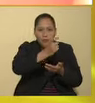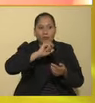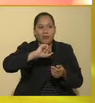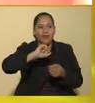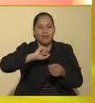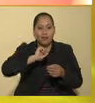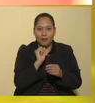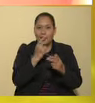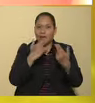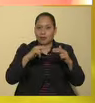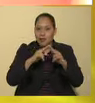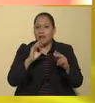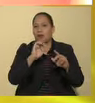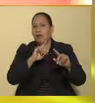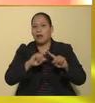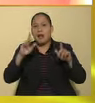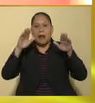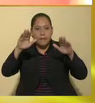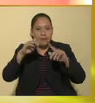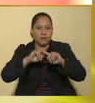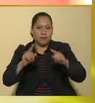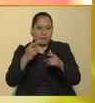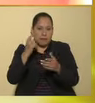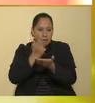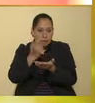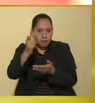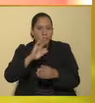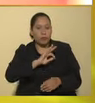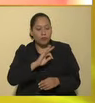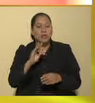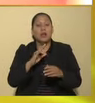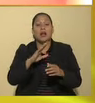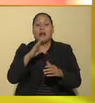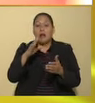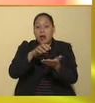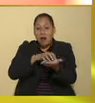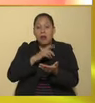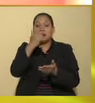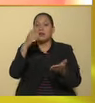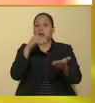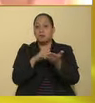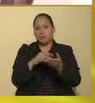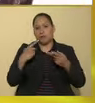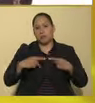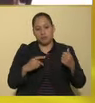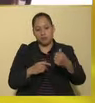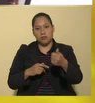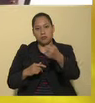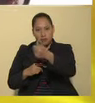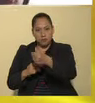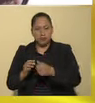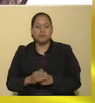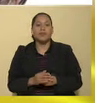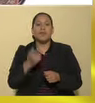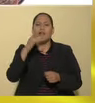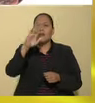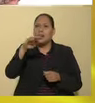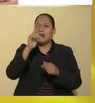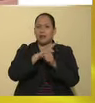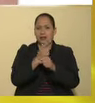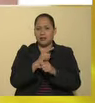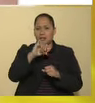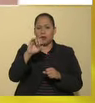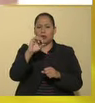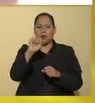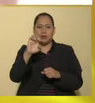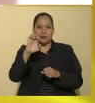hay agencias de viajes que dicen que te llegas a ahorrar hasta 7,000 pesos por persona. Es correcto. Pero, licenciado José